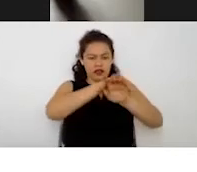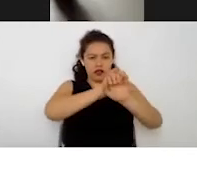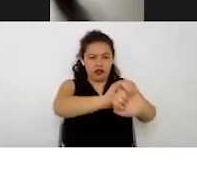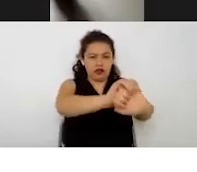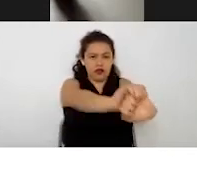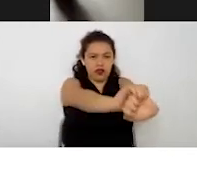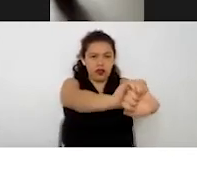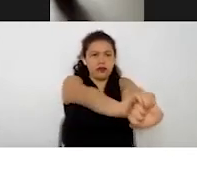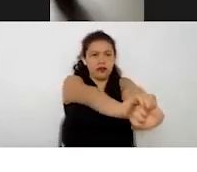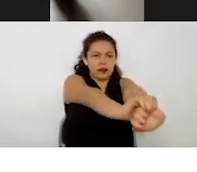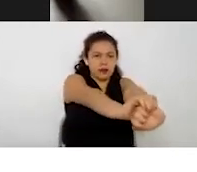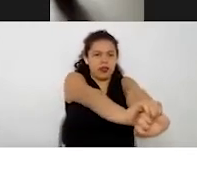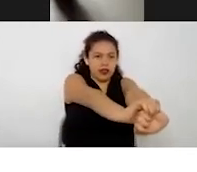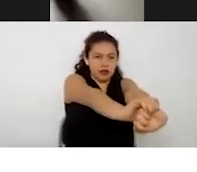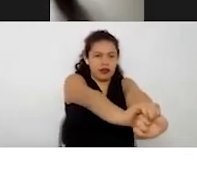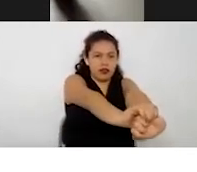extendidos. ¿De acuerdo?